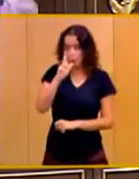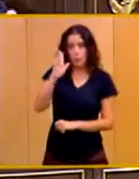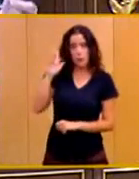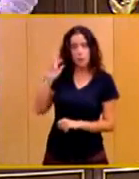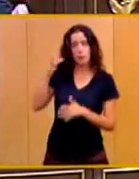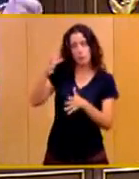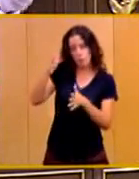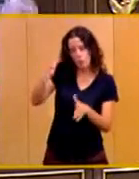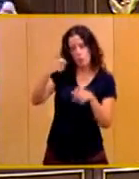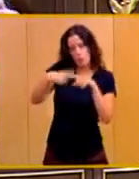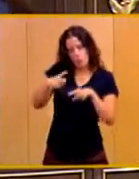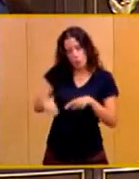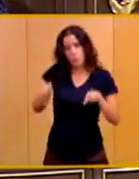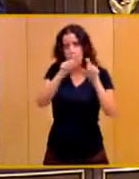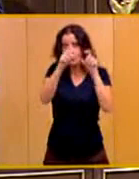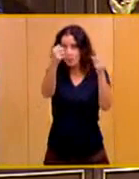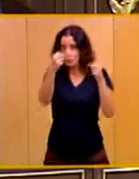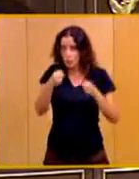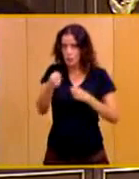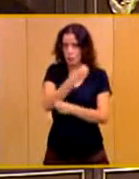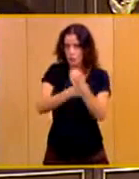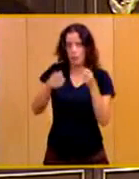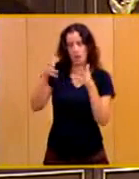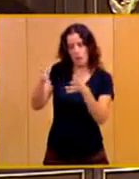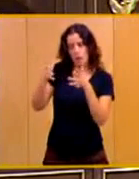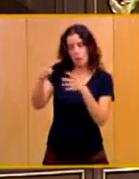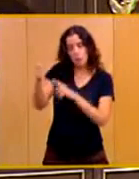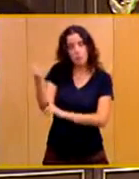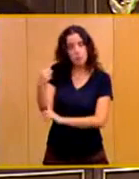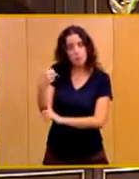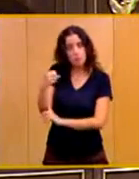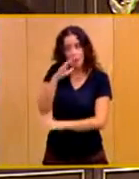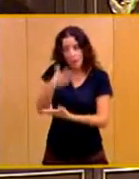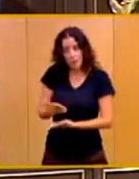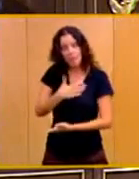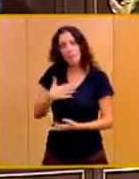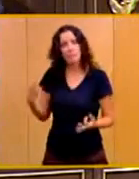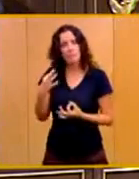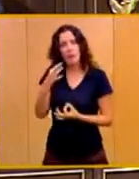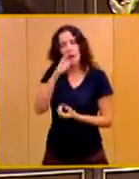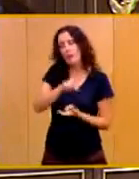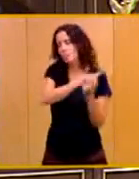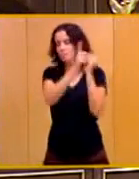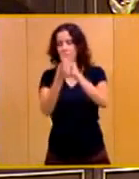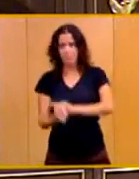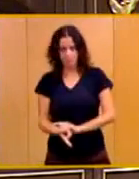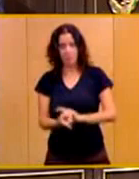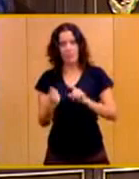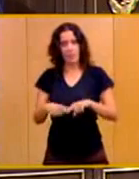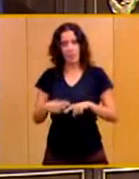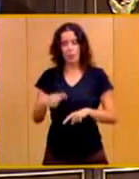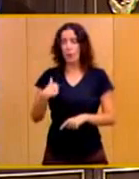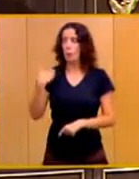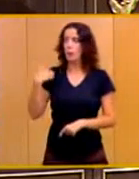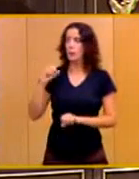de las instituciones económicas, ahora pretende convertirse en el intérprete de lo que despreciaba.